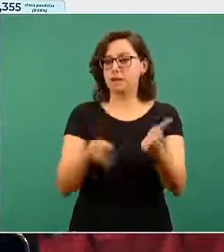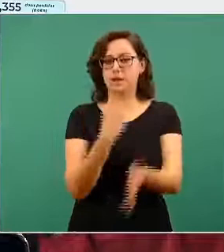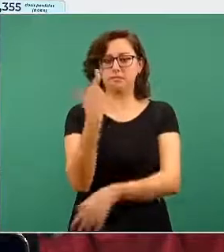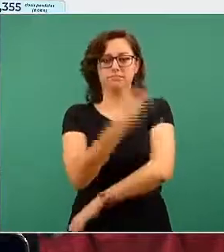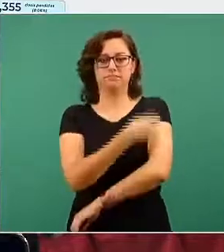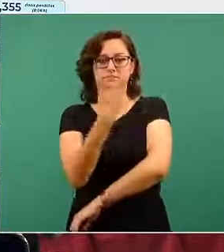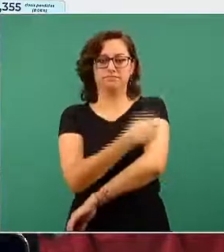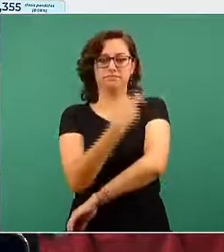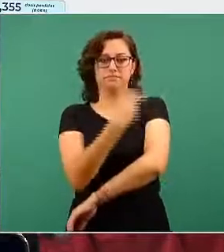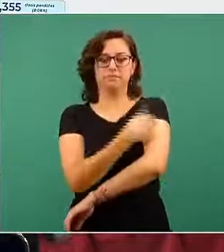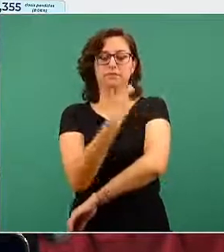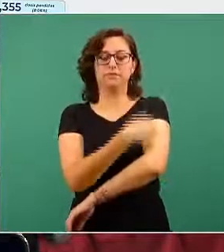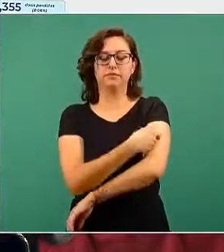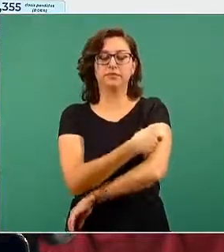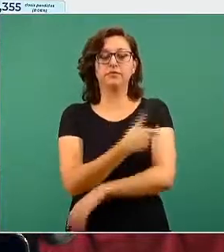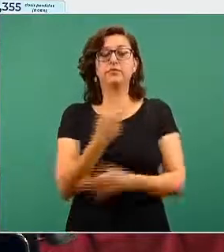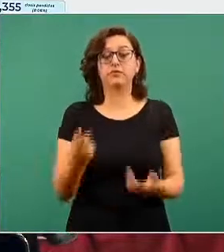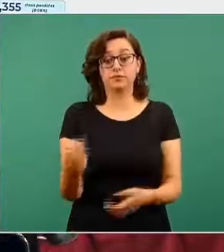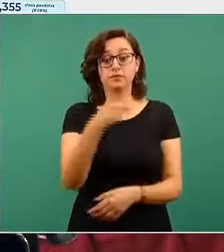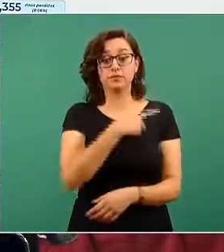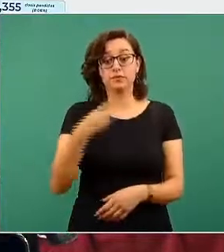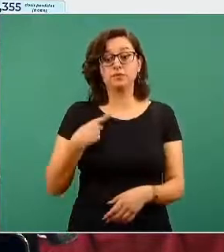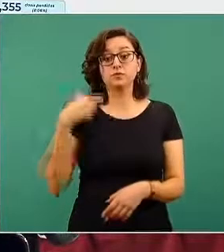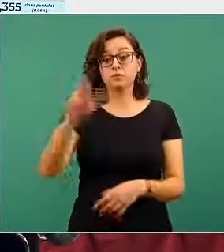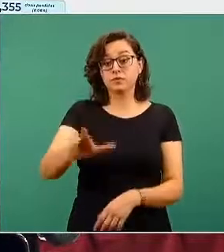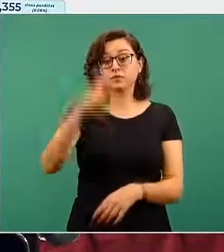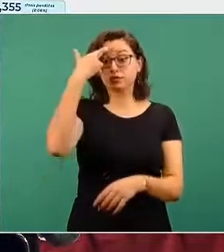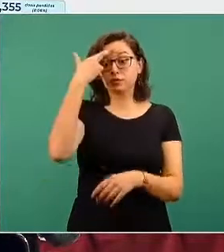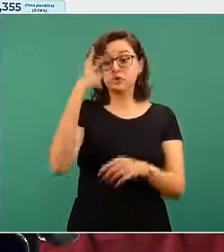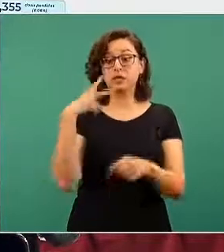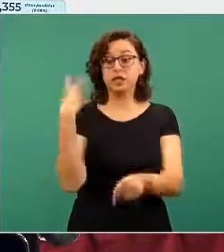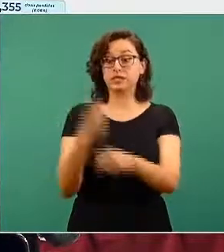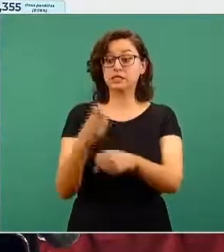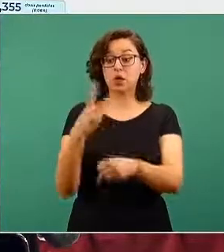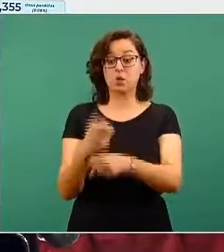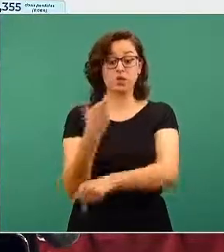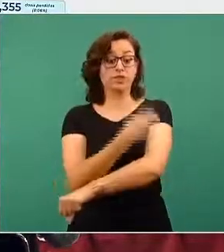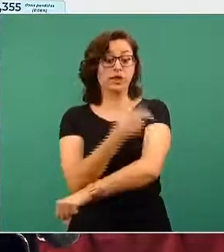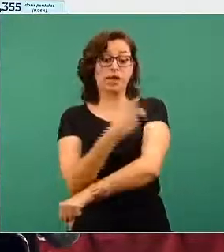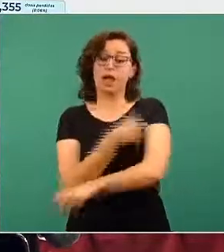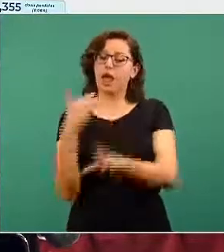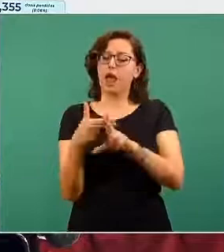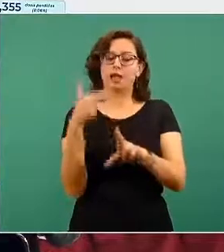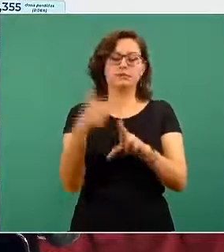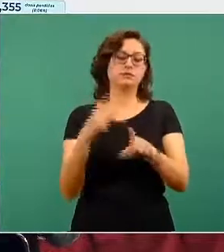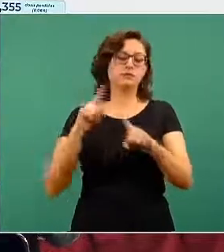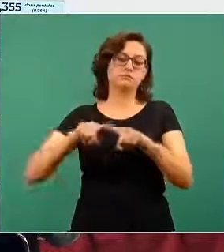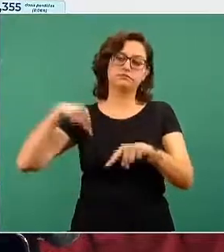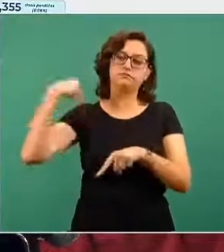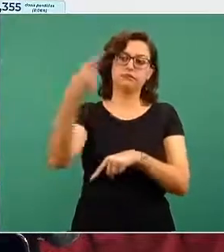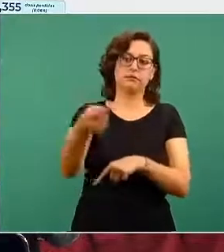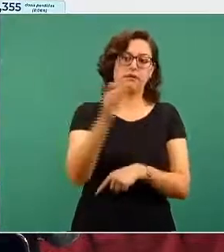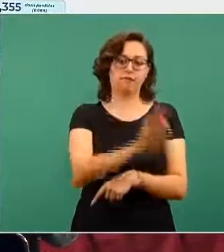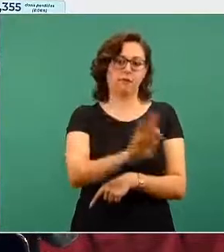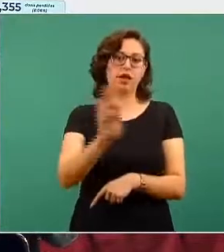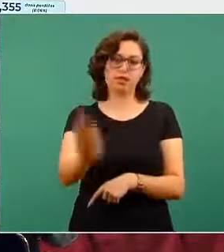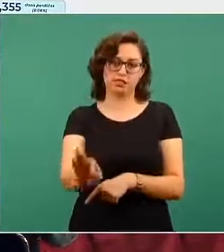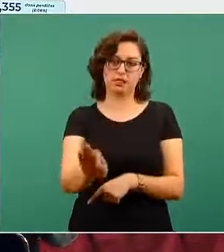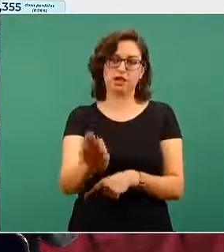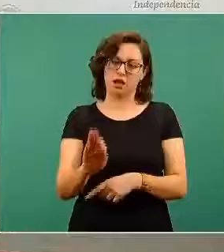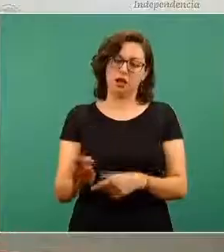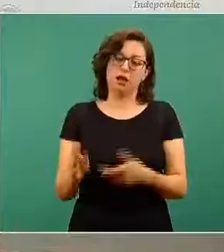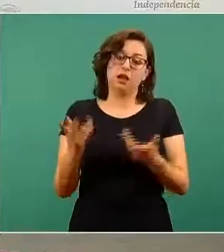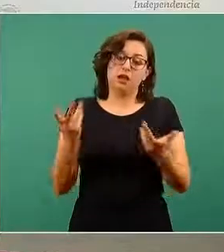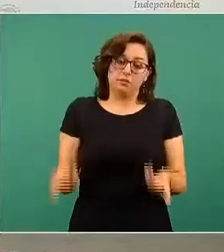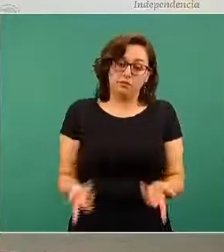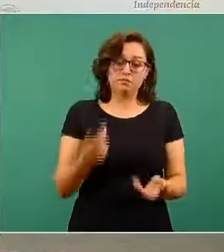y recordar que el tiempo de la segunda dosis depende del calendario de la primera dosis.